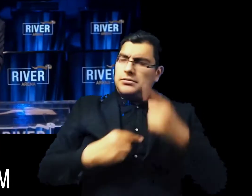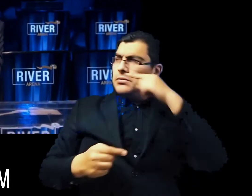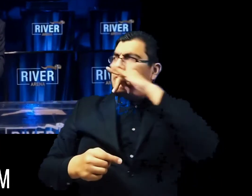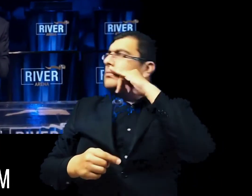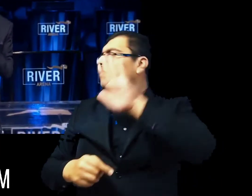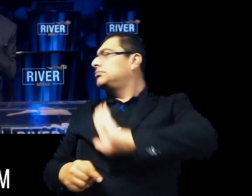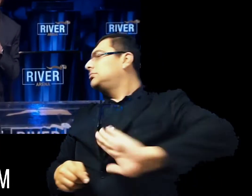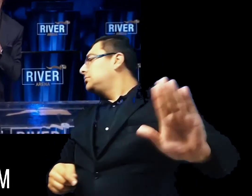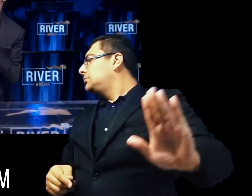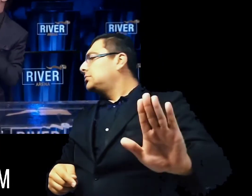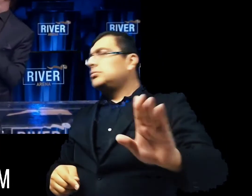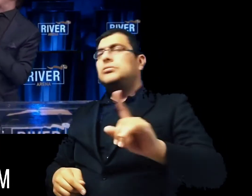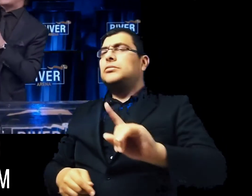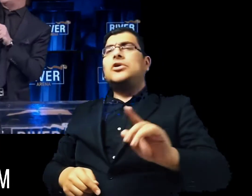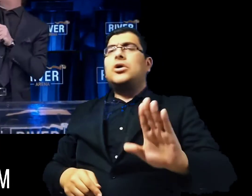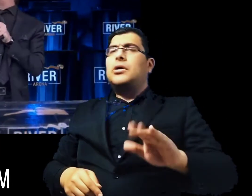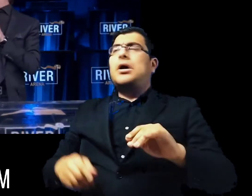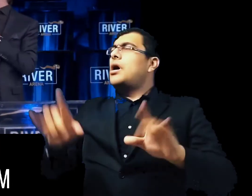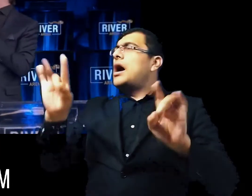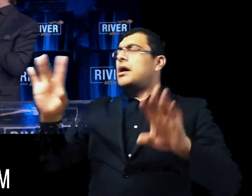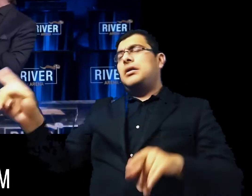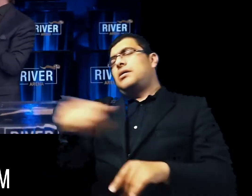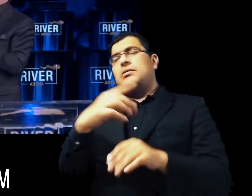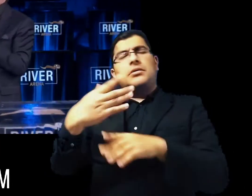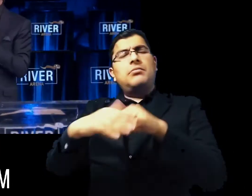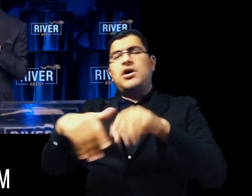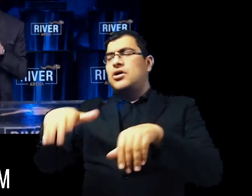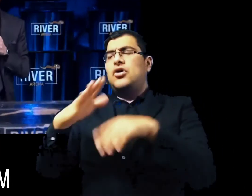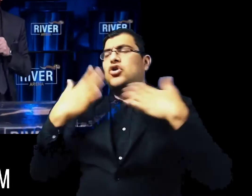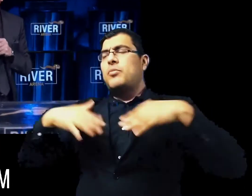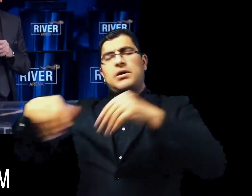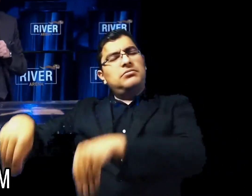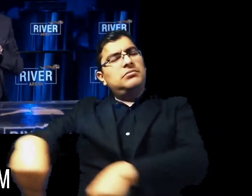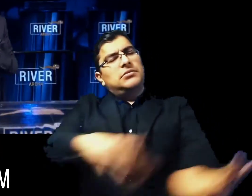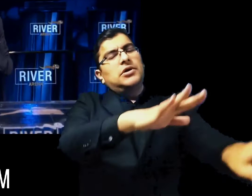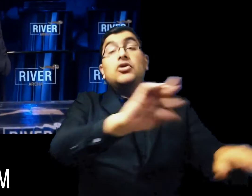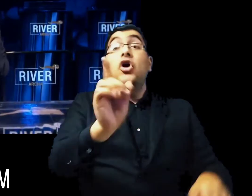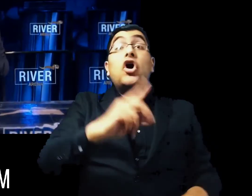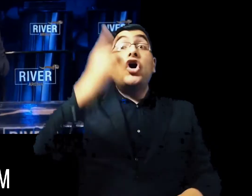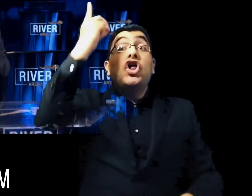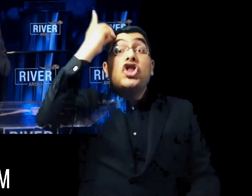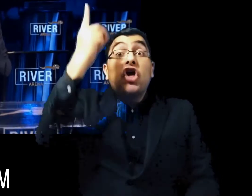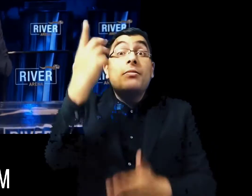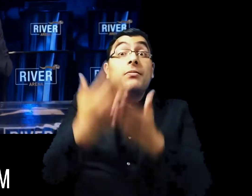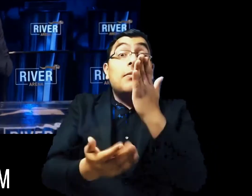ver, Agarrá que un ángel les tire un poquito de ropa y que se manden a mudar. Él los vistió.